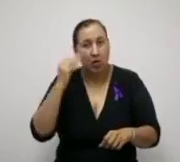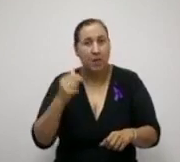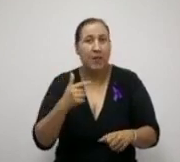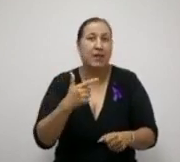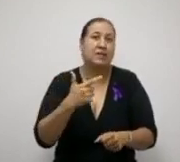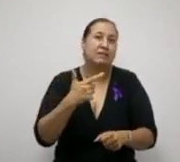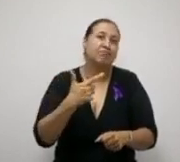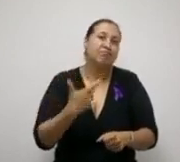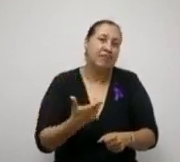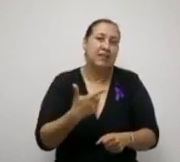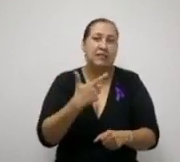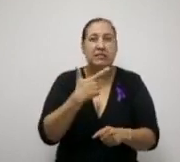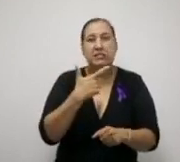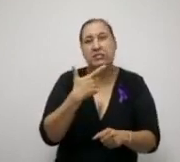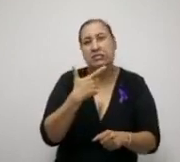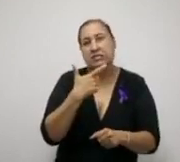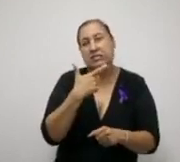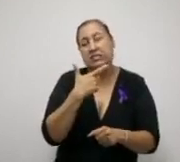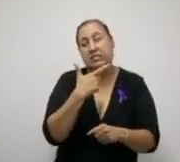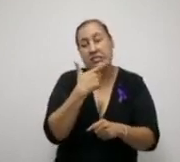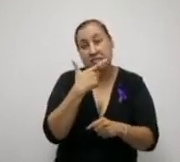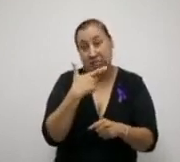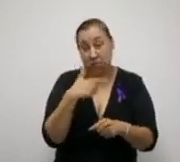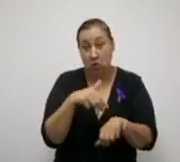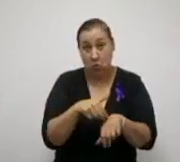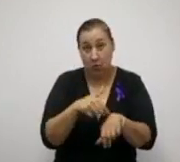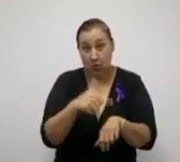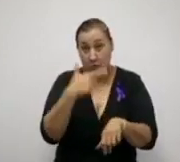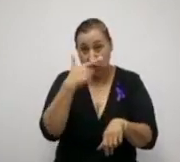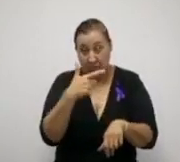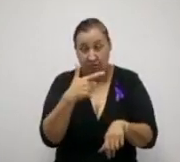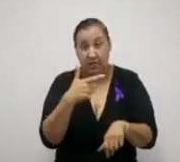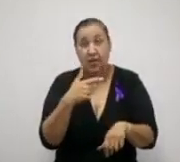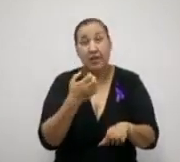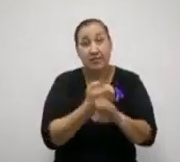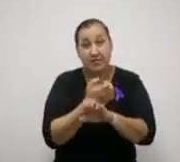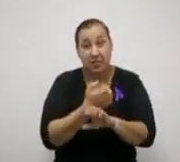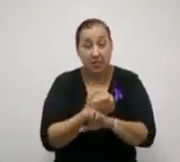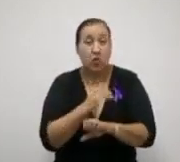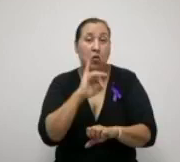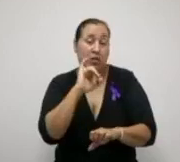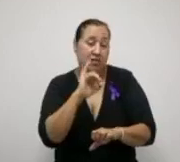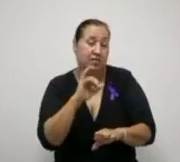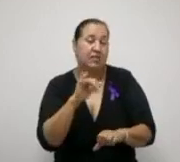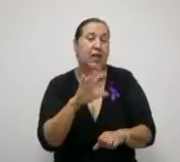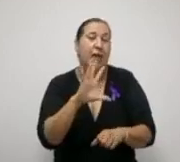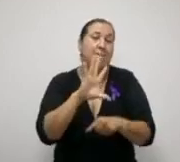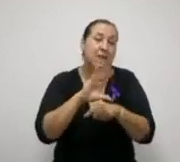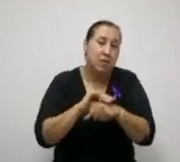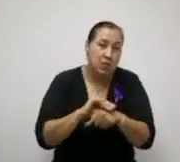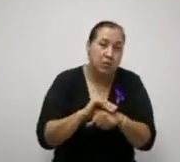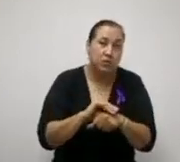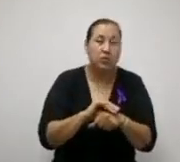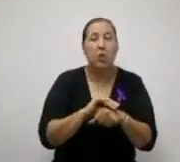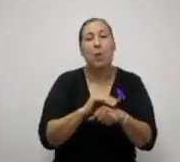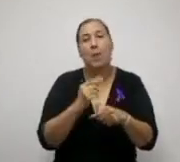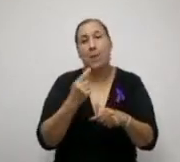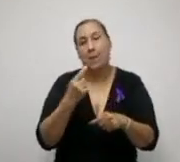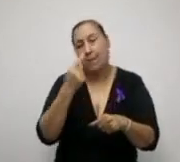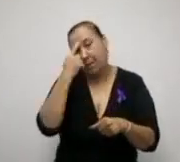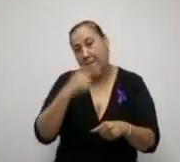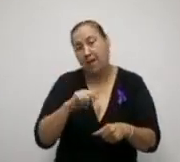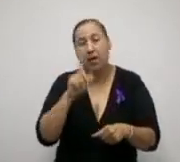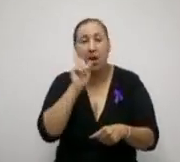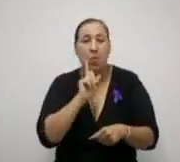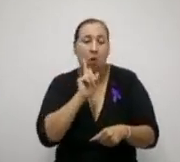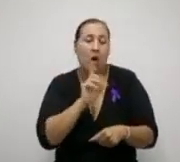entidad federativa en México en despenalizar y legalizar el aborto, y la segunda en armonizar sus leyes desde la Suprema Corte de Justicia de la